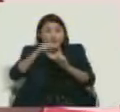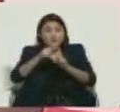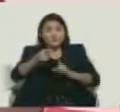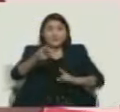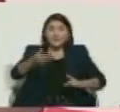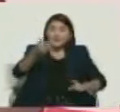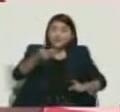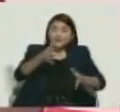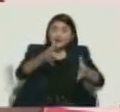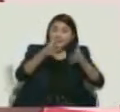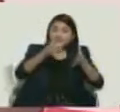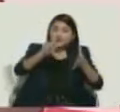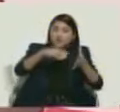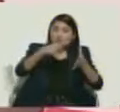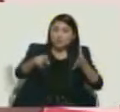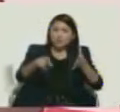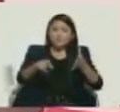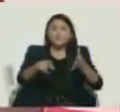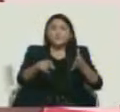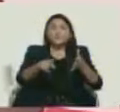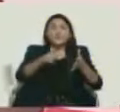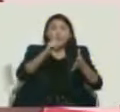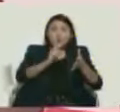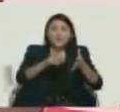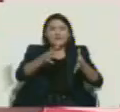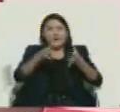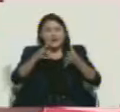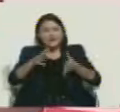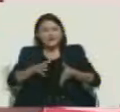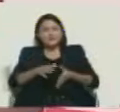ganar como debe ganarse,